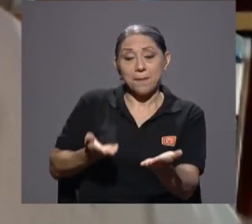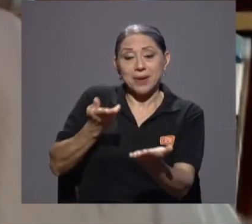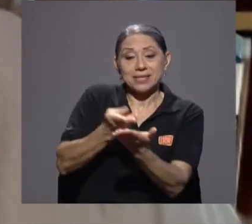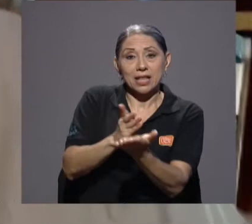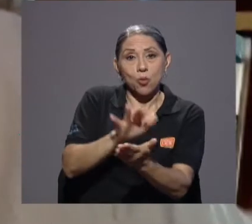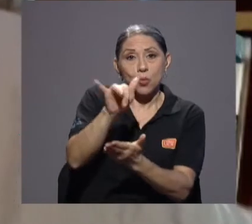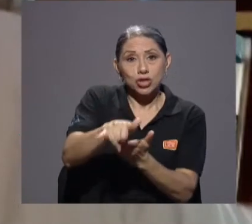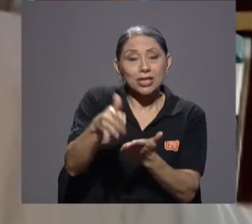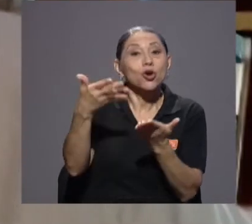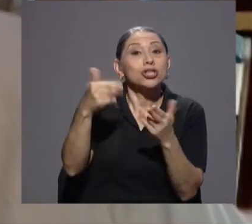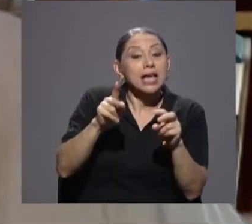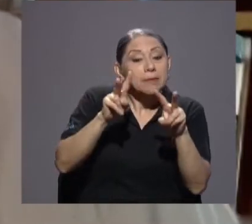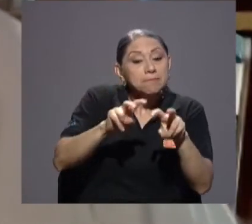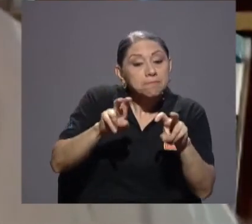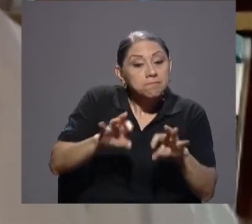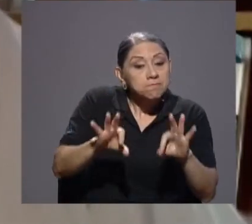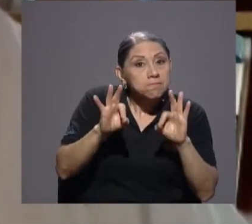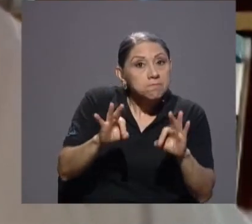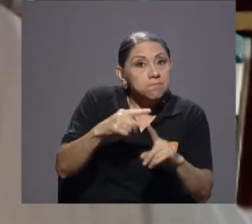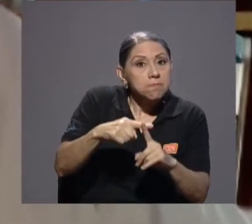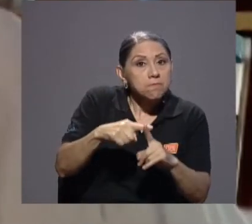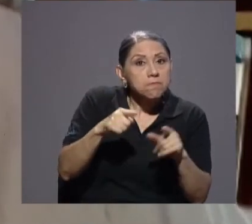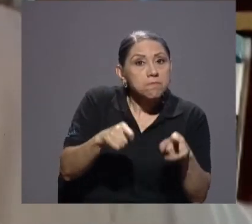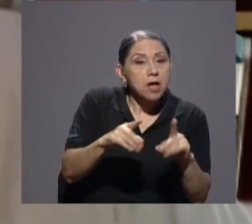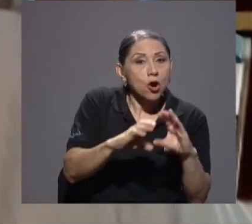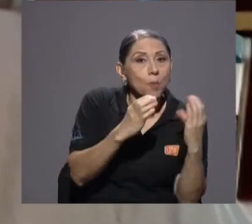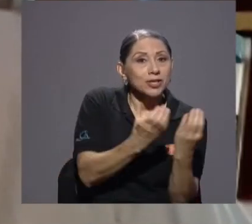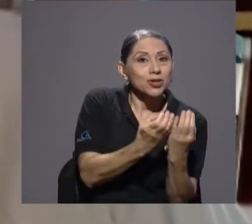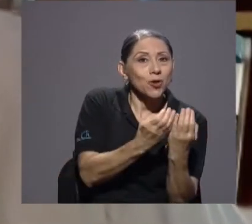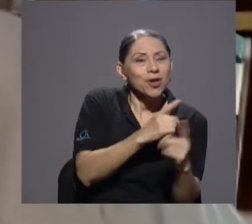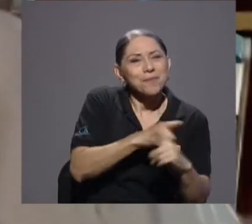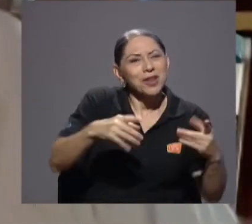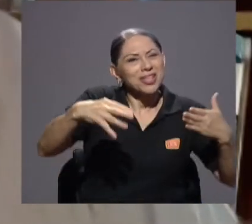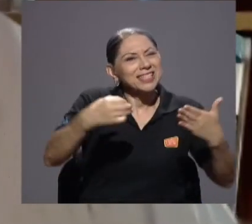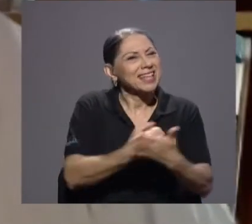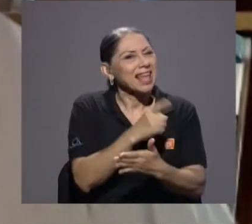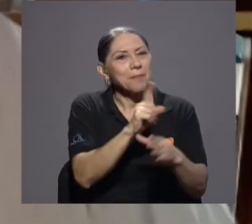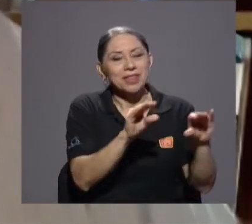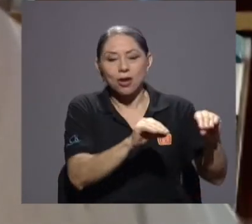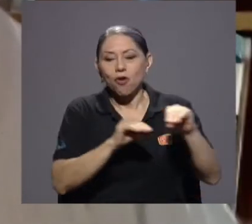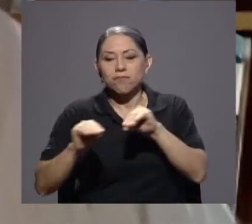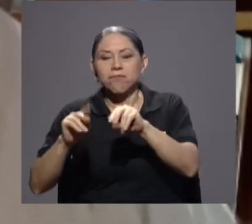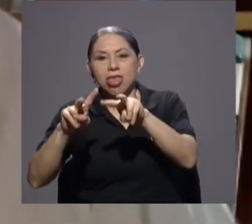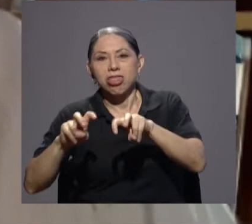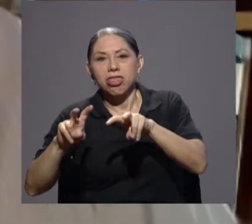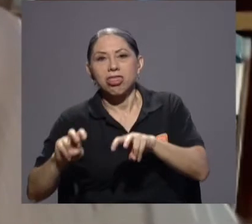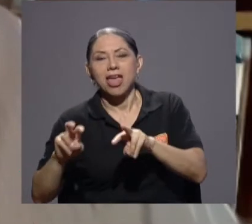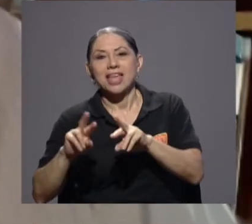fue dictaminado afirmativamente en comisión. Desgraciadamente no fue convocado en sesiones extraordinarias, pero ahora que pasen las